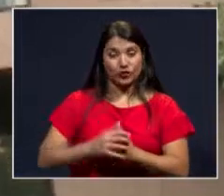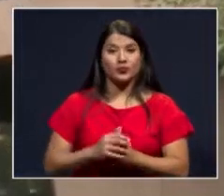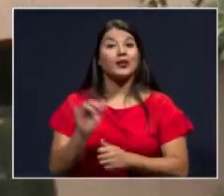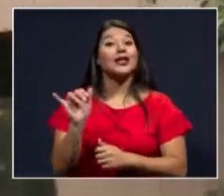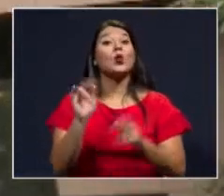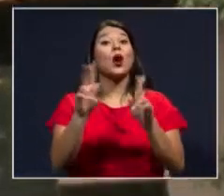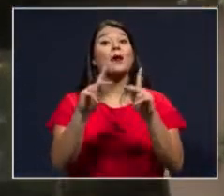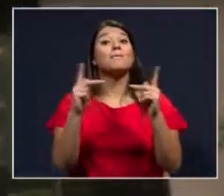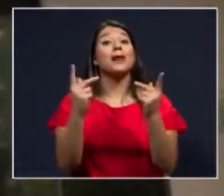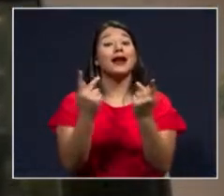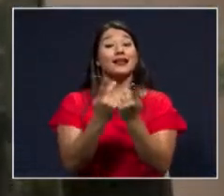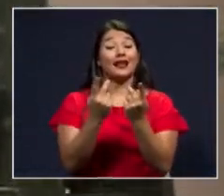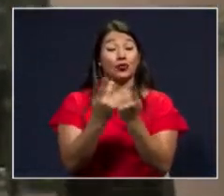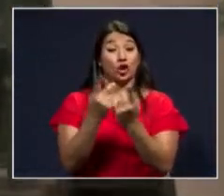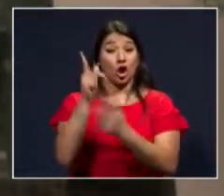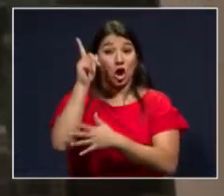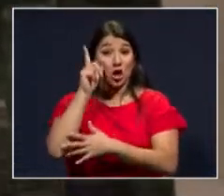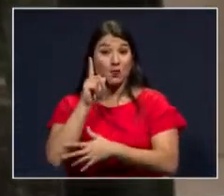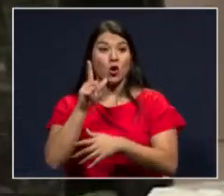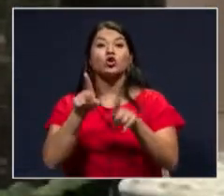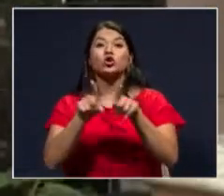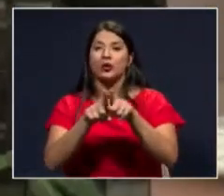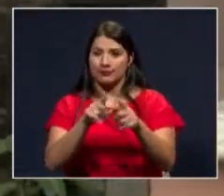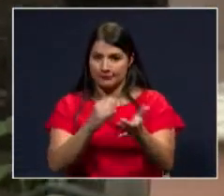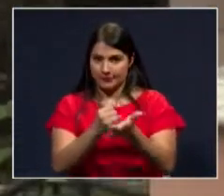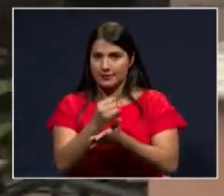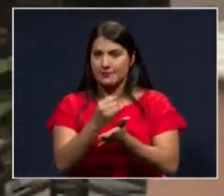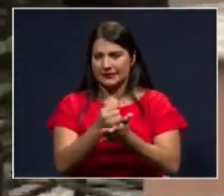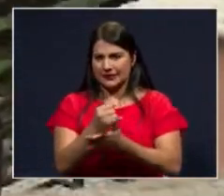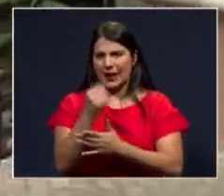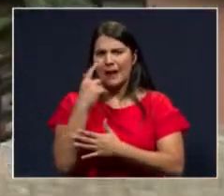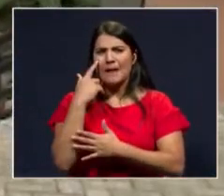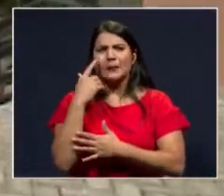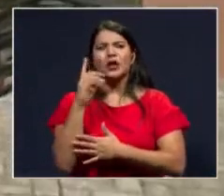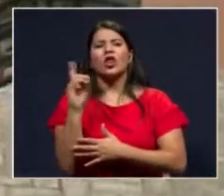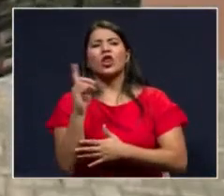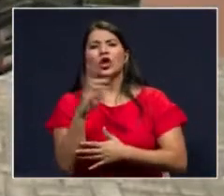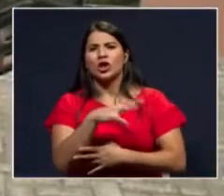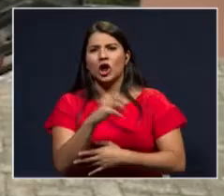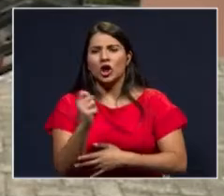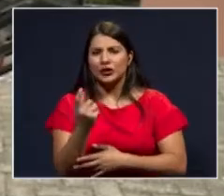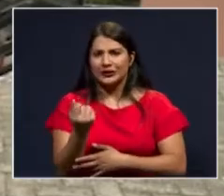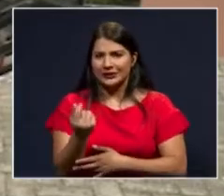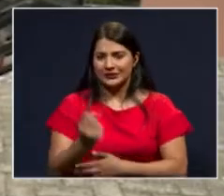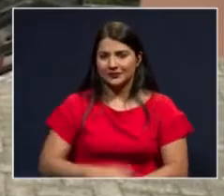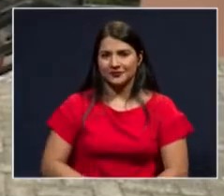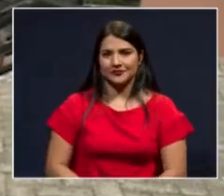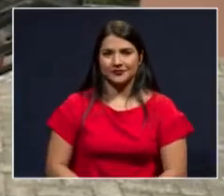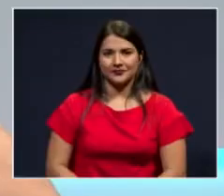el Partido Auténtico Limonense también es investigado por el origen de sus recursos.